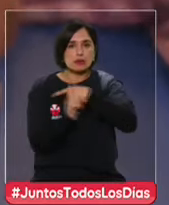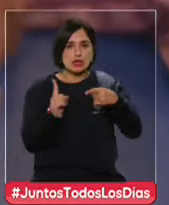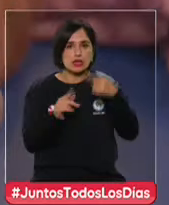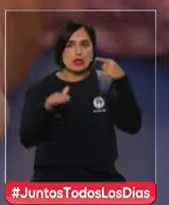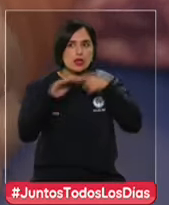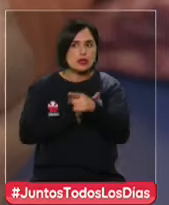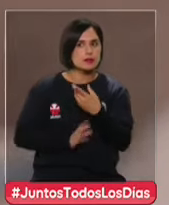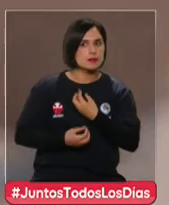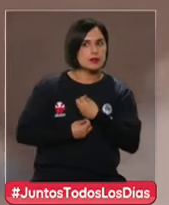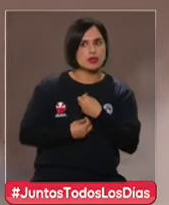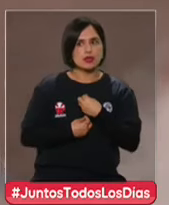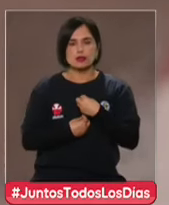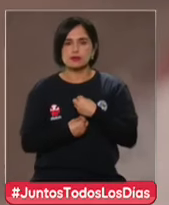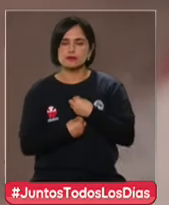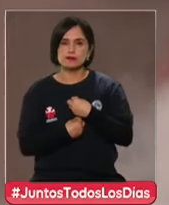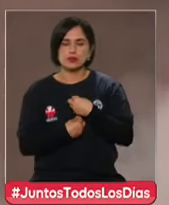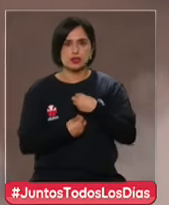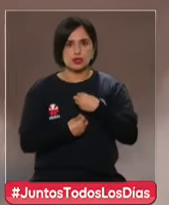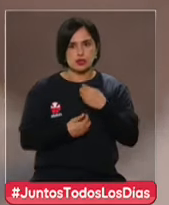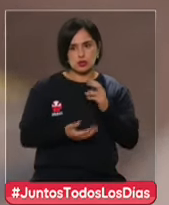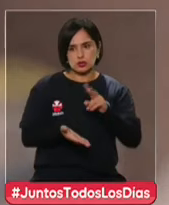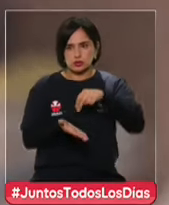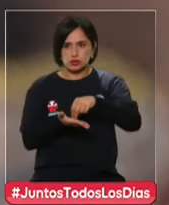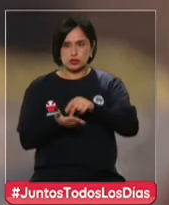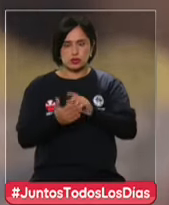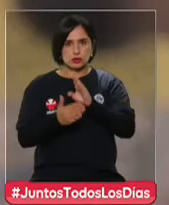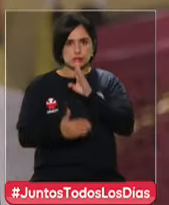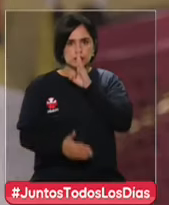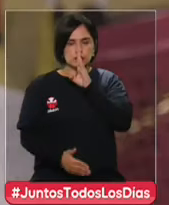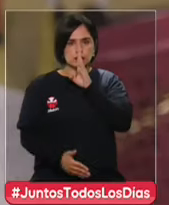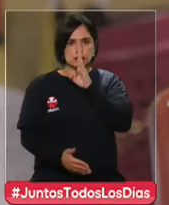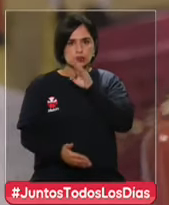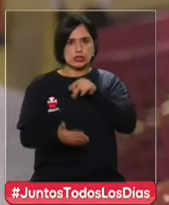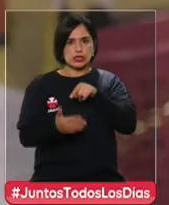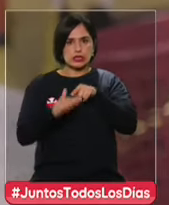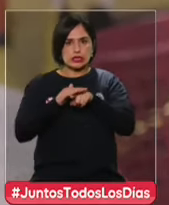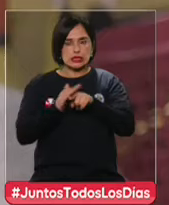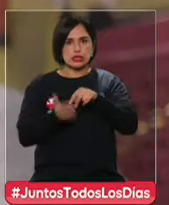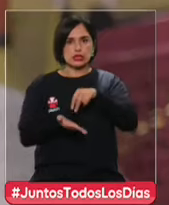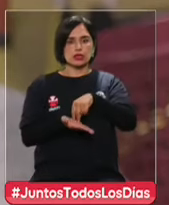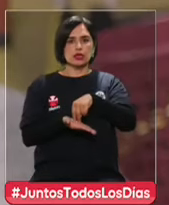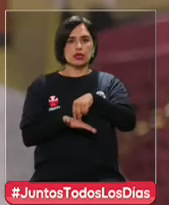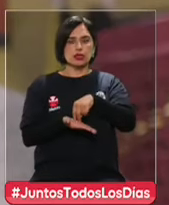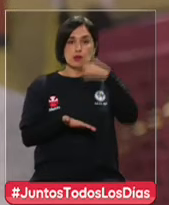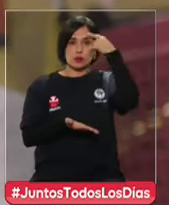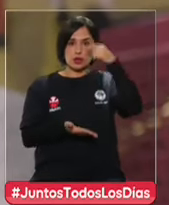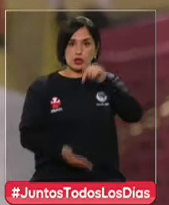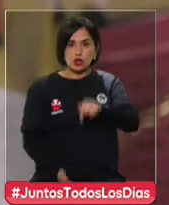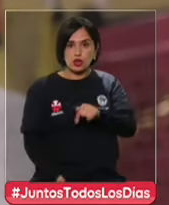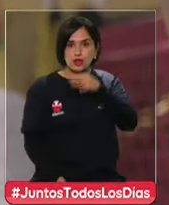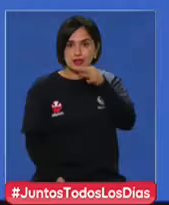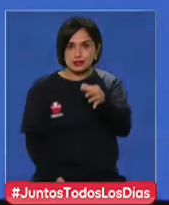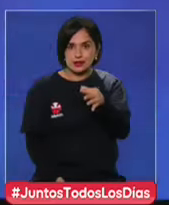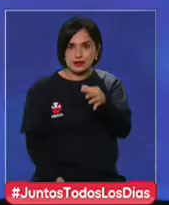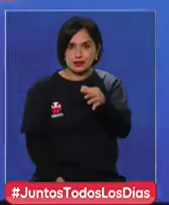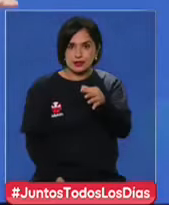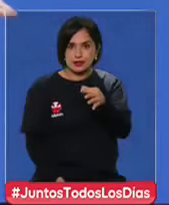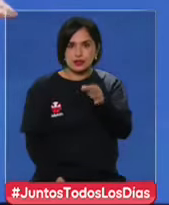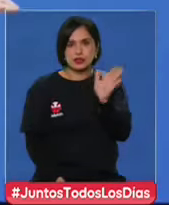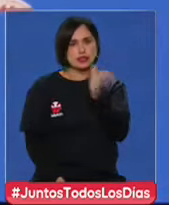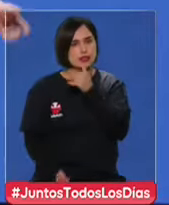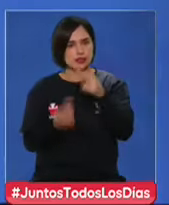mucho miedo. De hecho, cuando llegamos me quedé paralizada en la entrada. Pero hoy puedo decir que sin